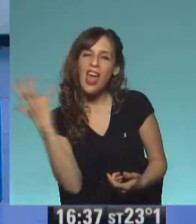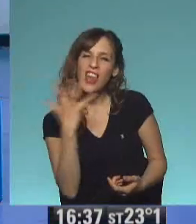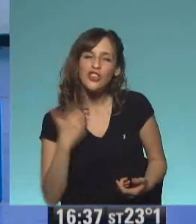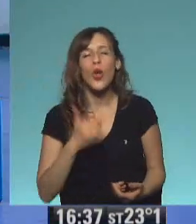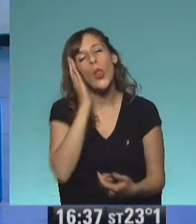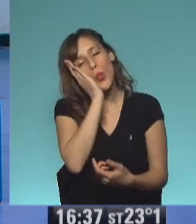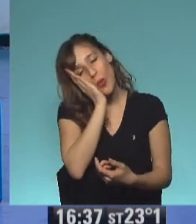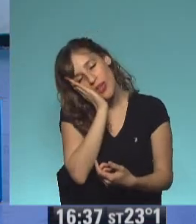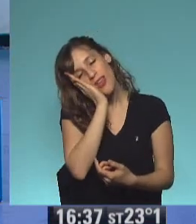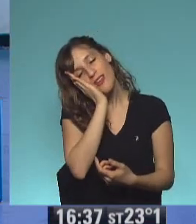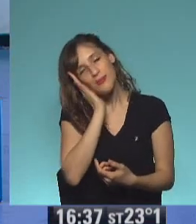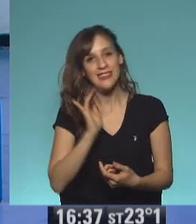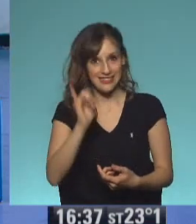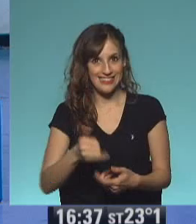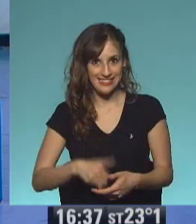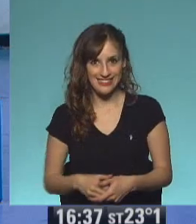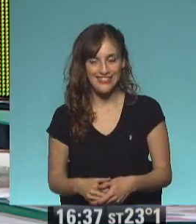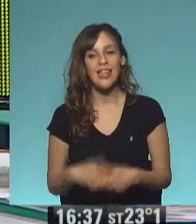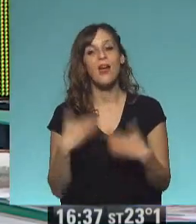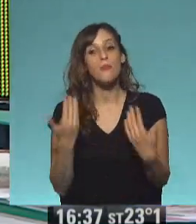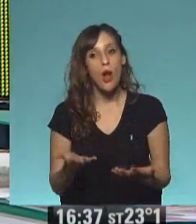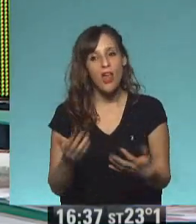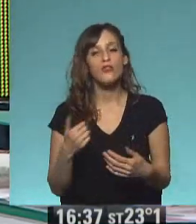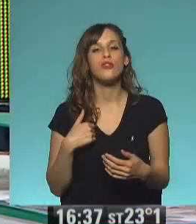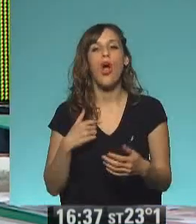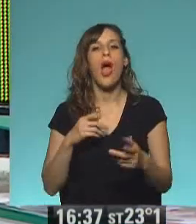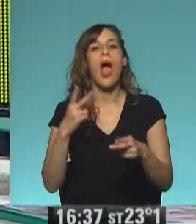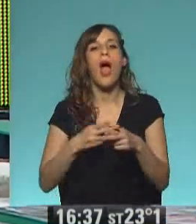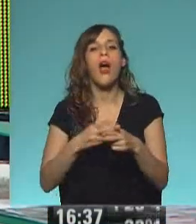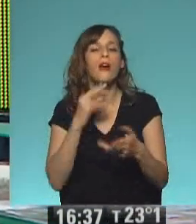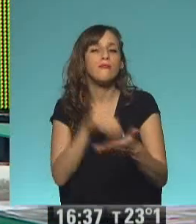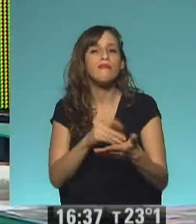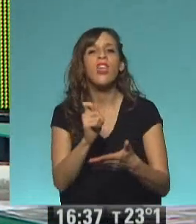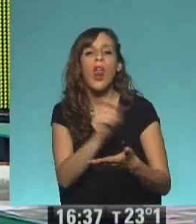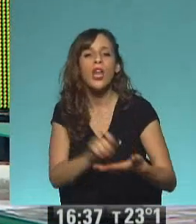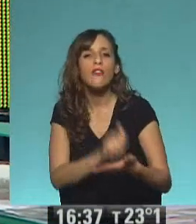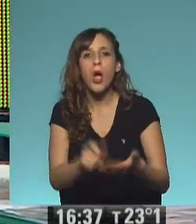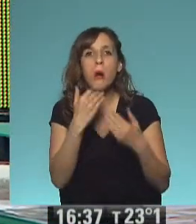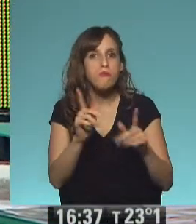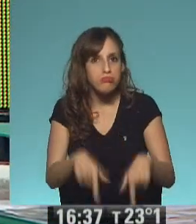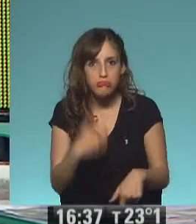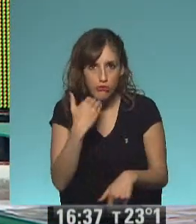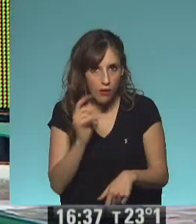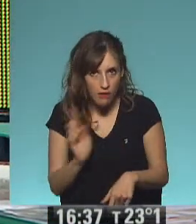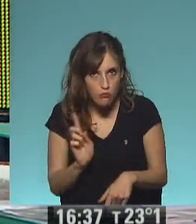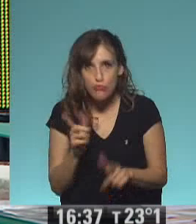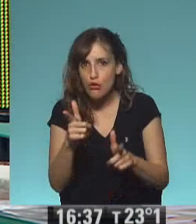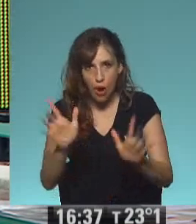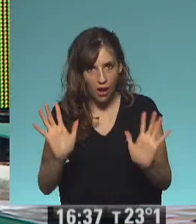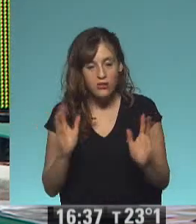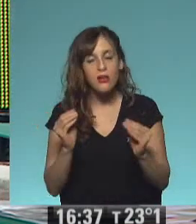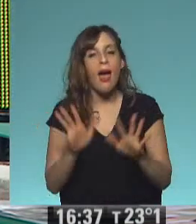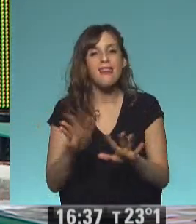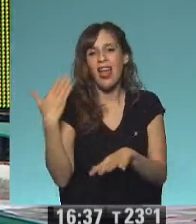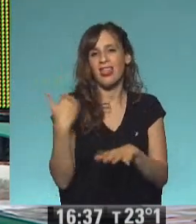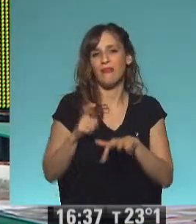muy bien y por eso no le pusimos autor porque son anónimas son de tradición oral díaz muy bien